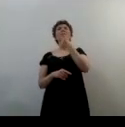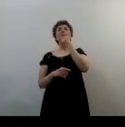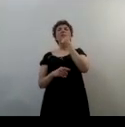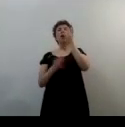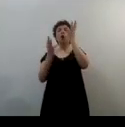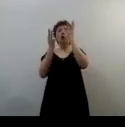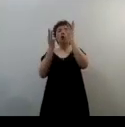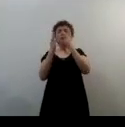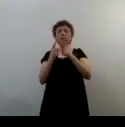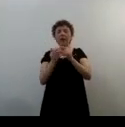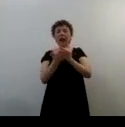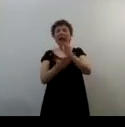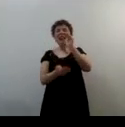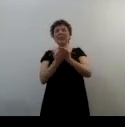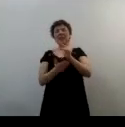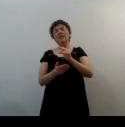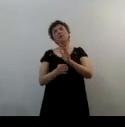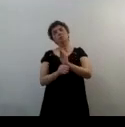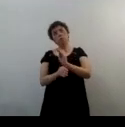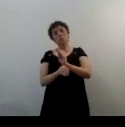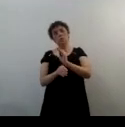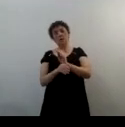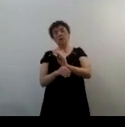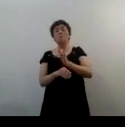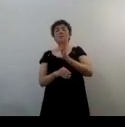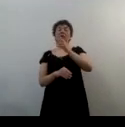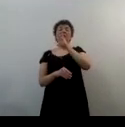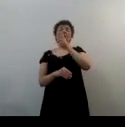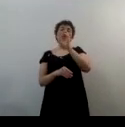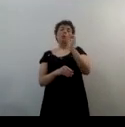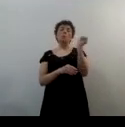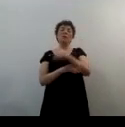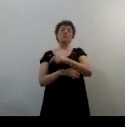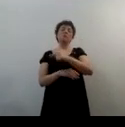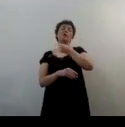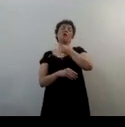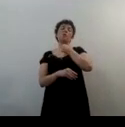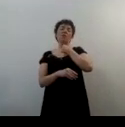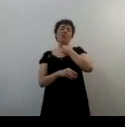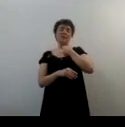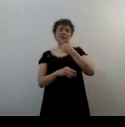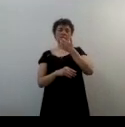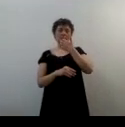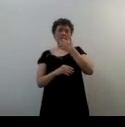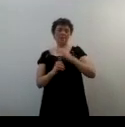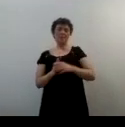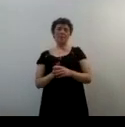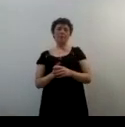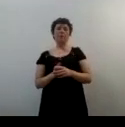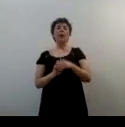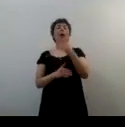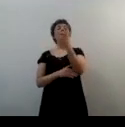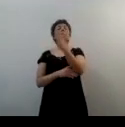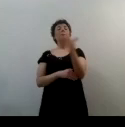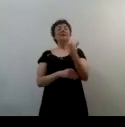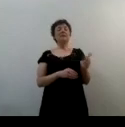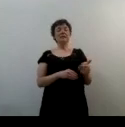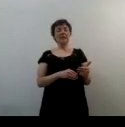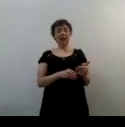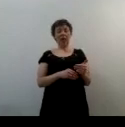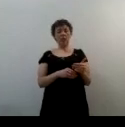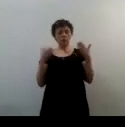y sí que tienen más carbohidrato pues, que una nuez, que una almendra o una avellana. Por eso os he dicho nueces, almendras, avellanas. Pescados, sobre todo me centro en los